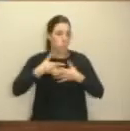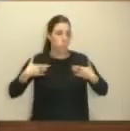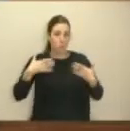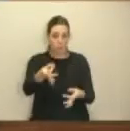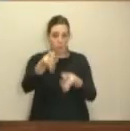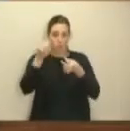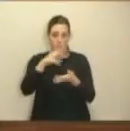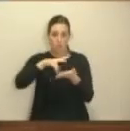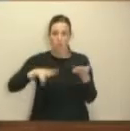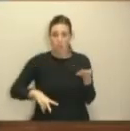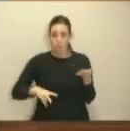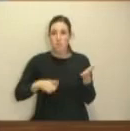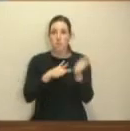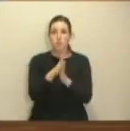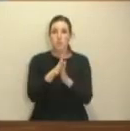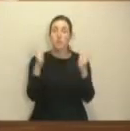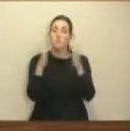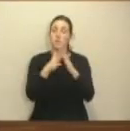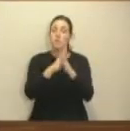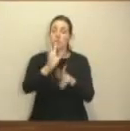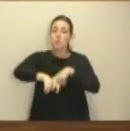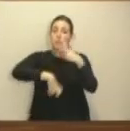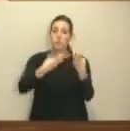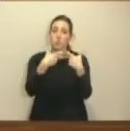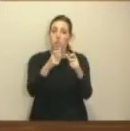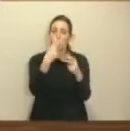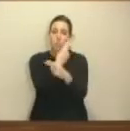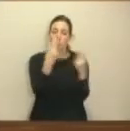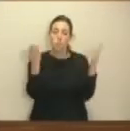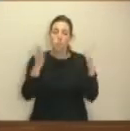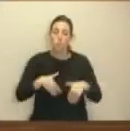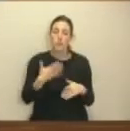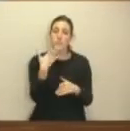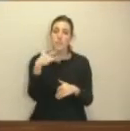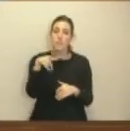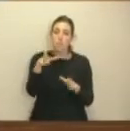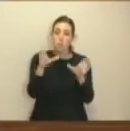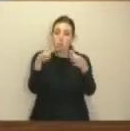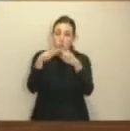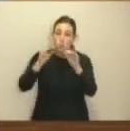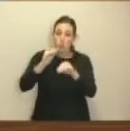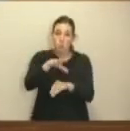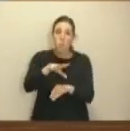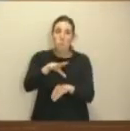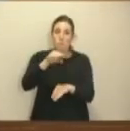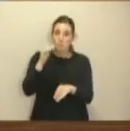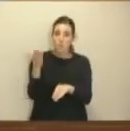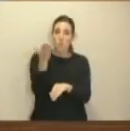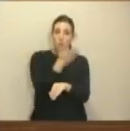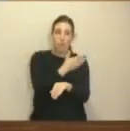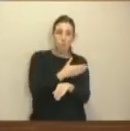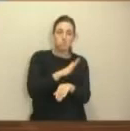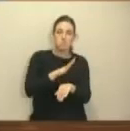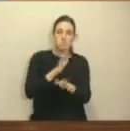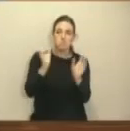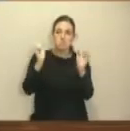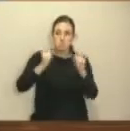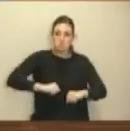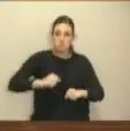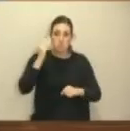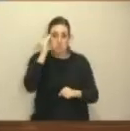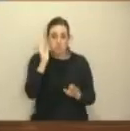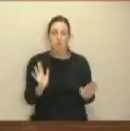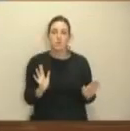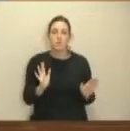ver. No ha habido esa reestructuración del sector público y ustedes, entendí, que también consideraban que era necesaria en aquel momento. Y miren, un